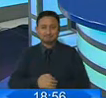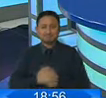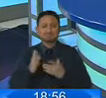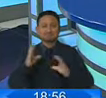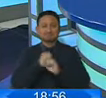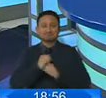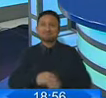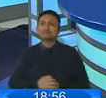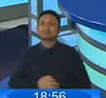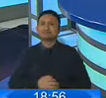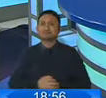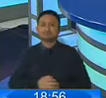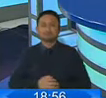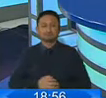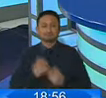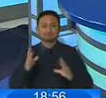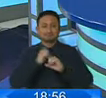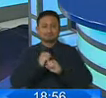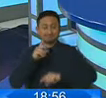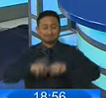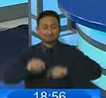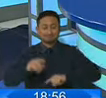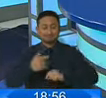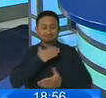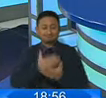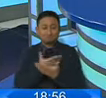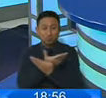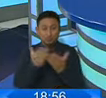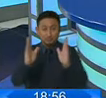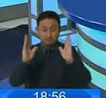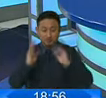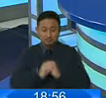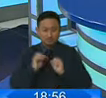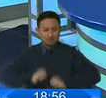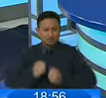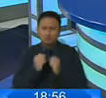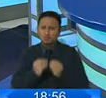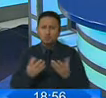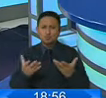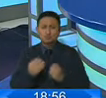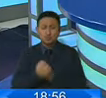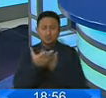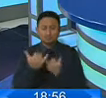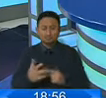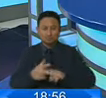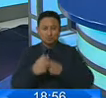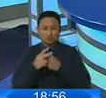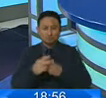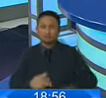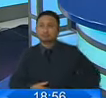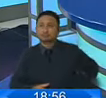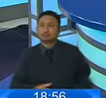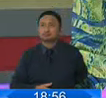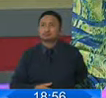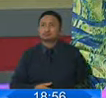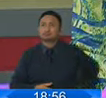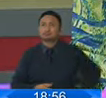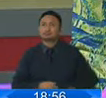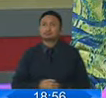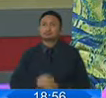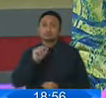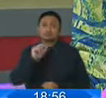noches. Igualmente, buenas noches, María Fernanda. Amigos televidentes, gracias por su sintonía. Tenemos importante información de inmediato. Aquí iniciamos y hace